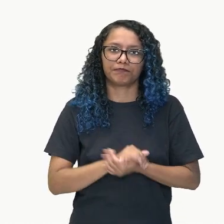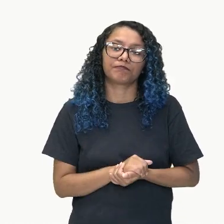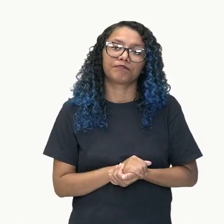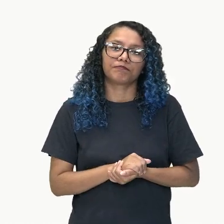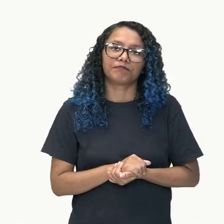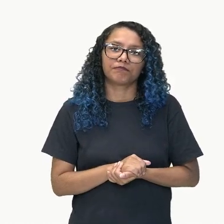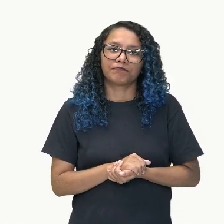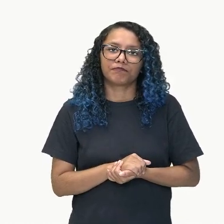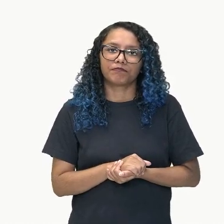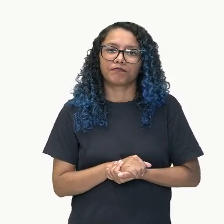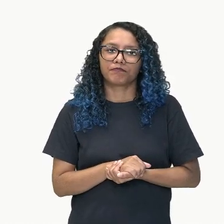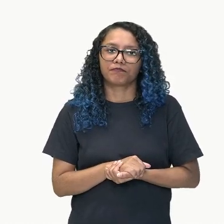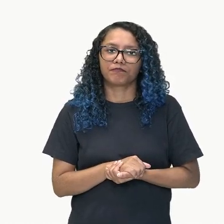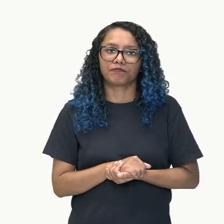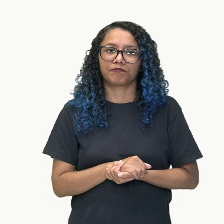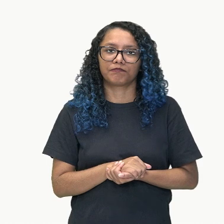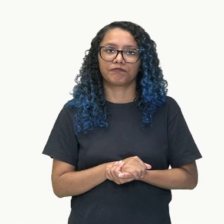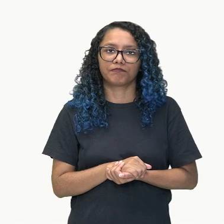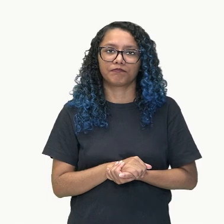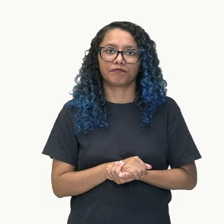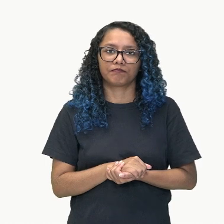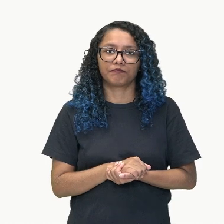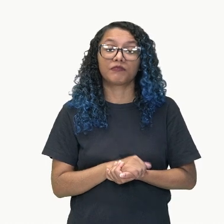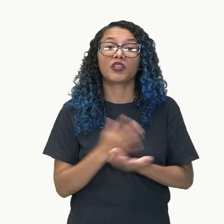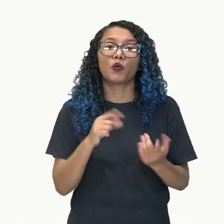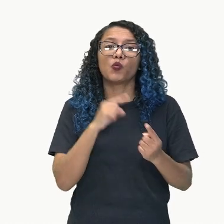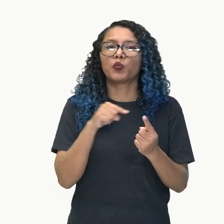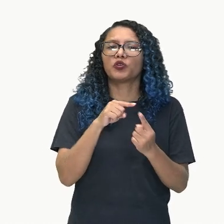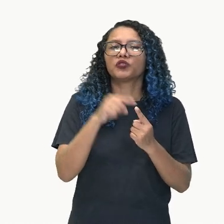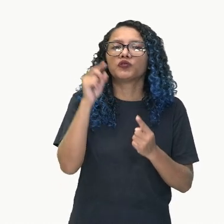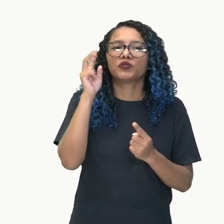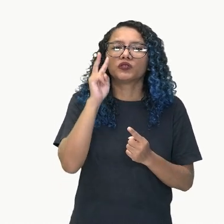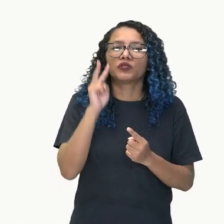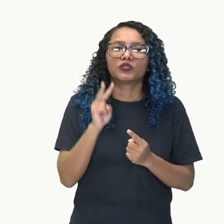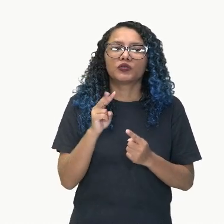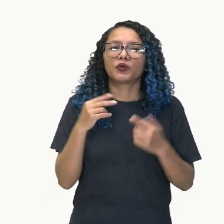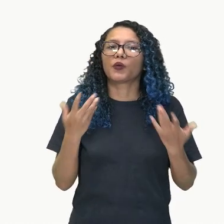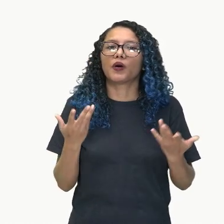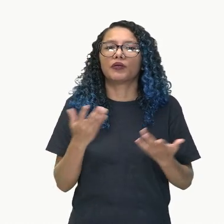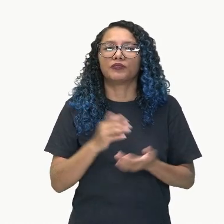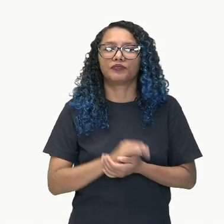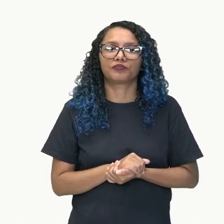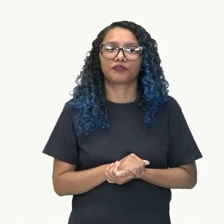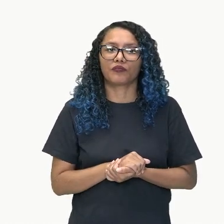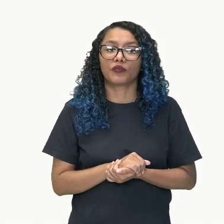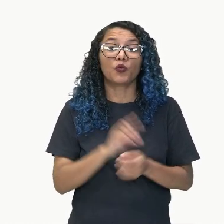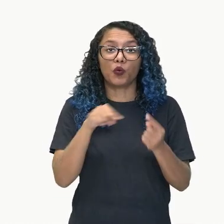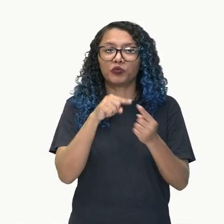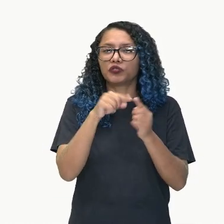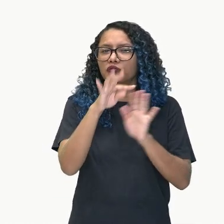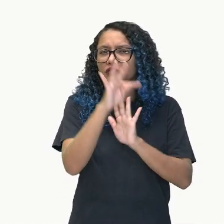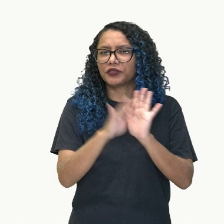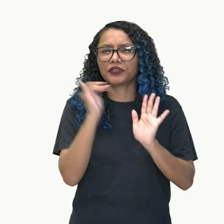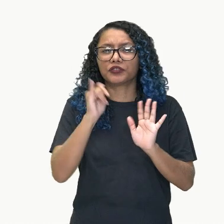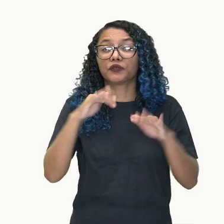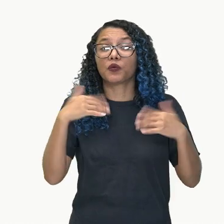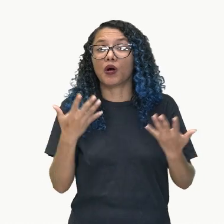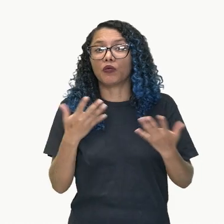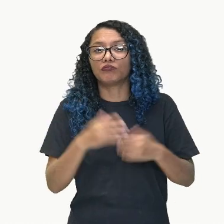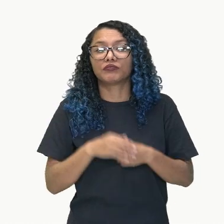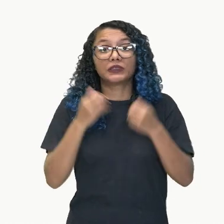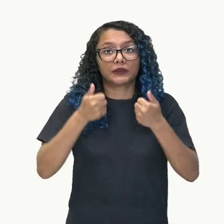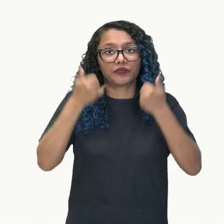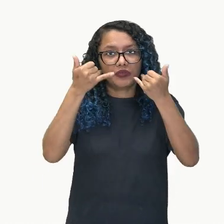como fin, o sea, como finalidad, contar una historia.